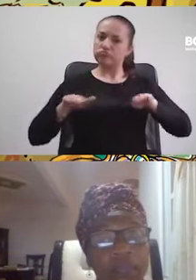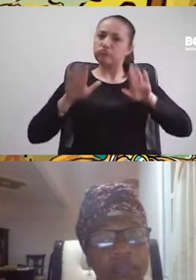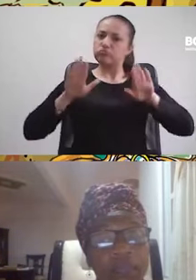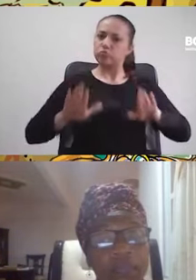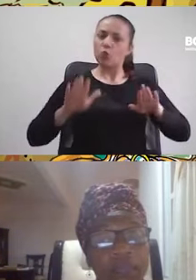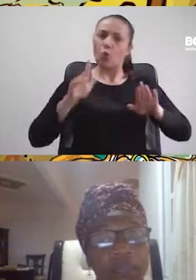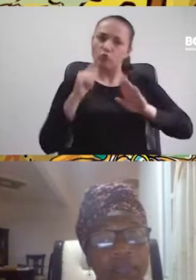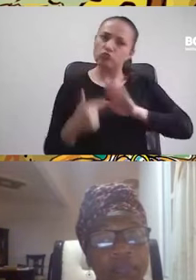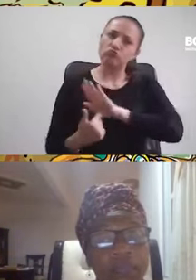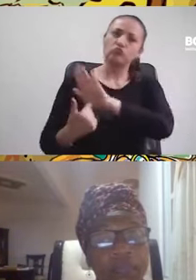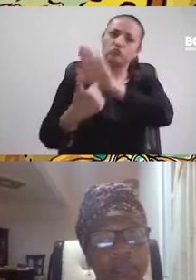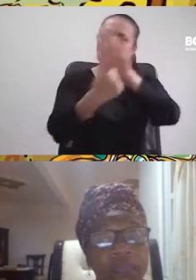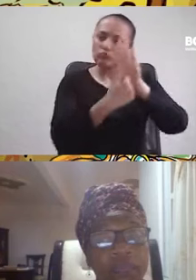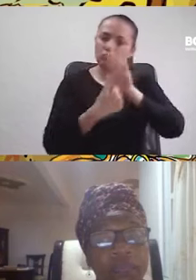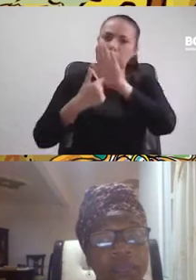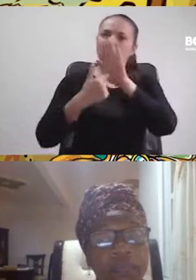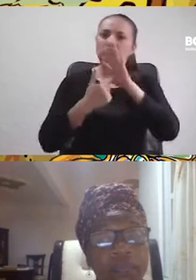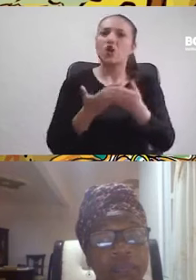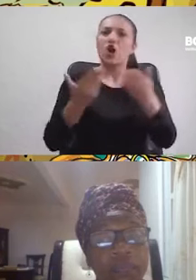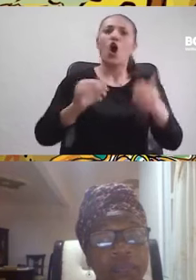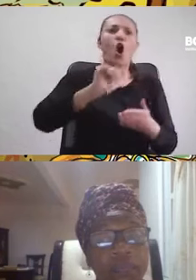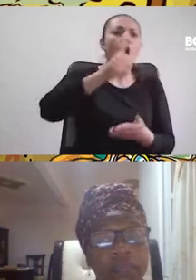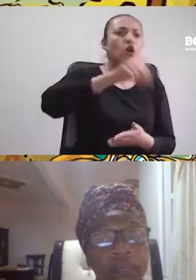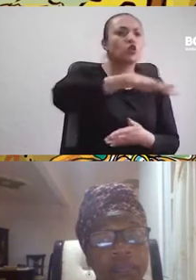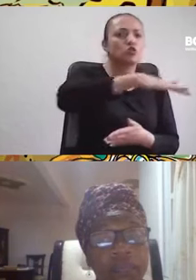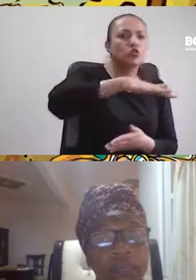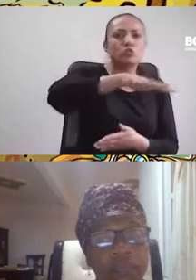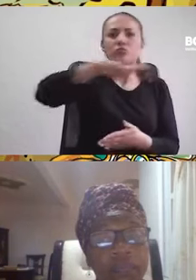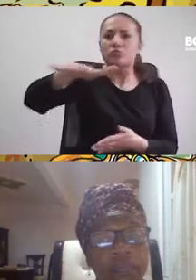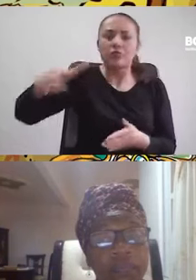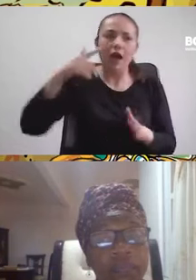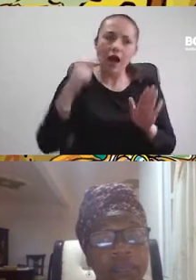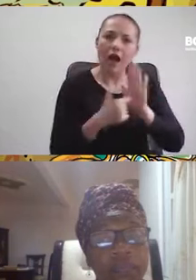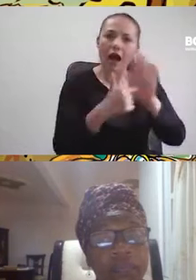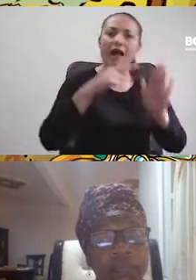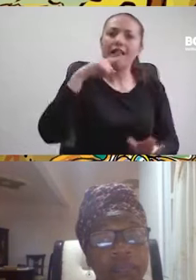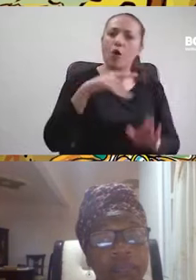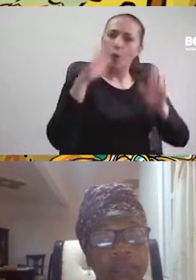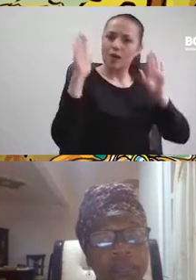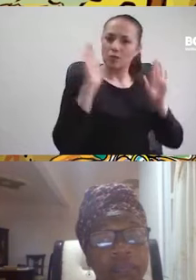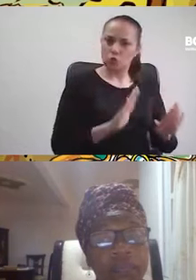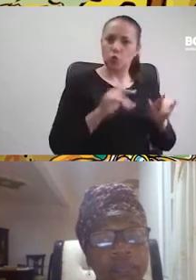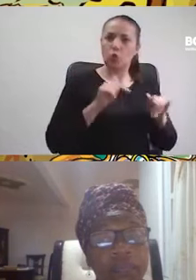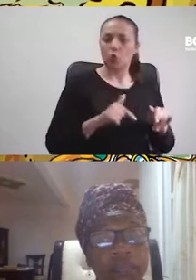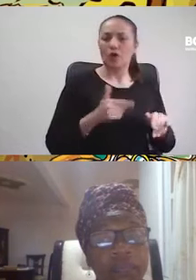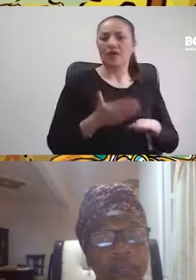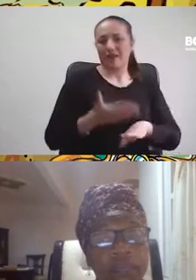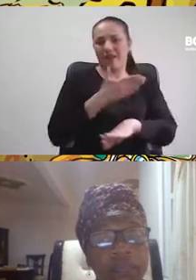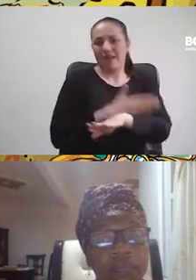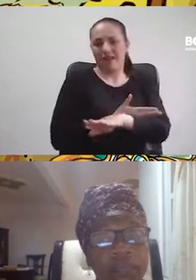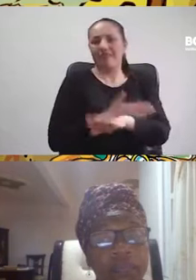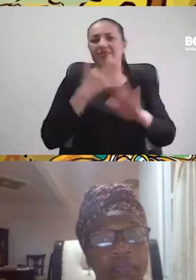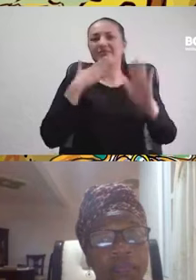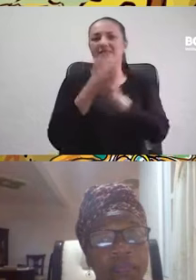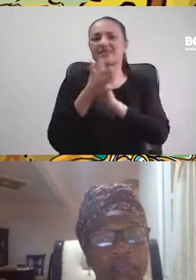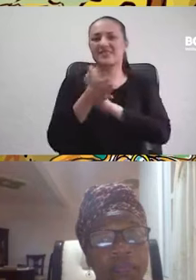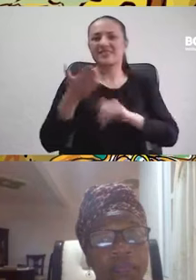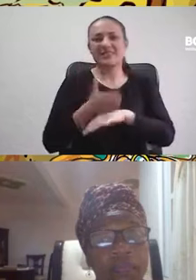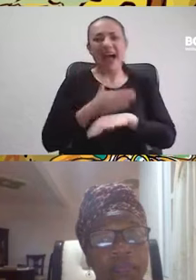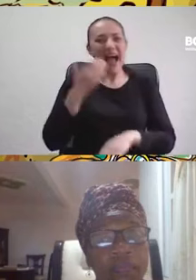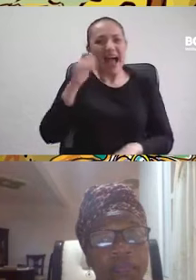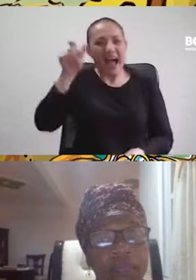otros escenarios, súper esa lengua palenquera que lo dijo, lo mencionó Regina a